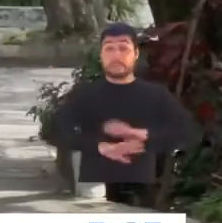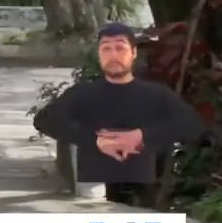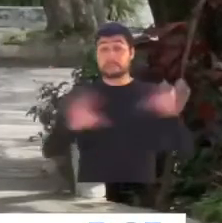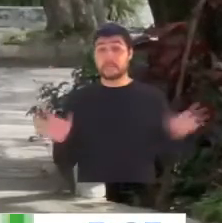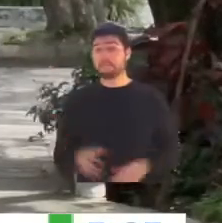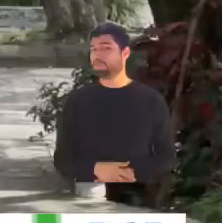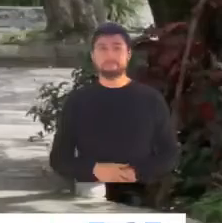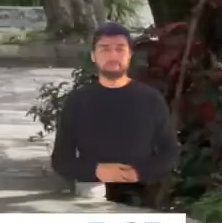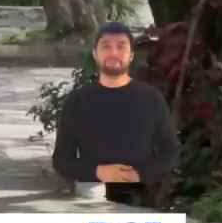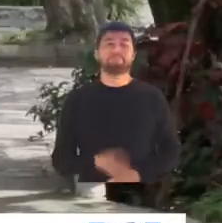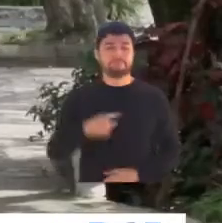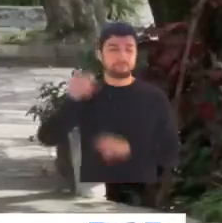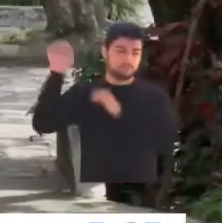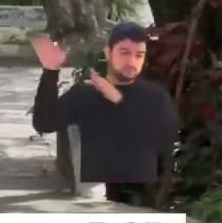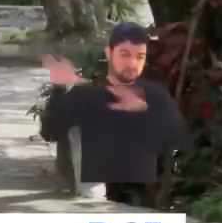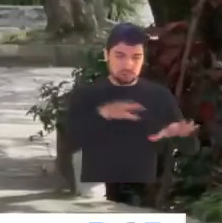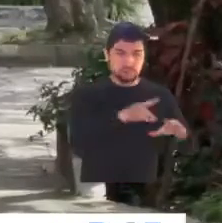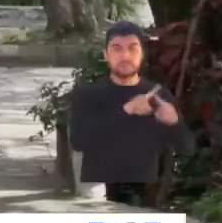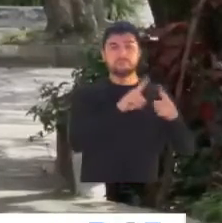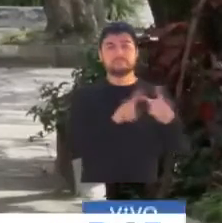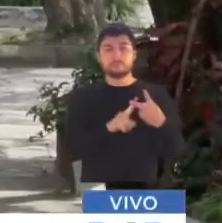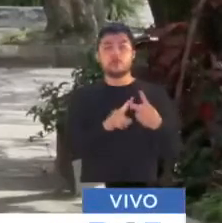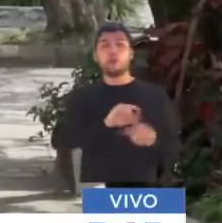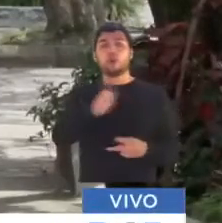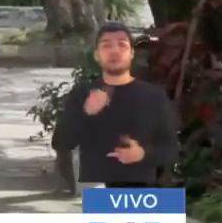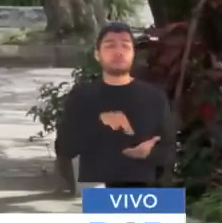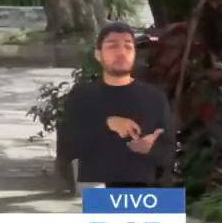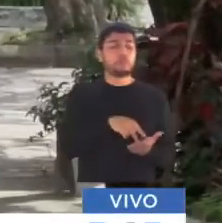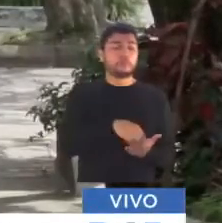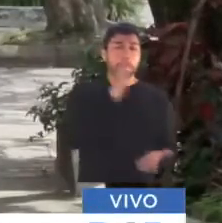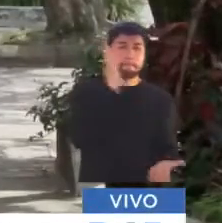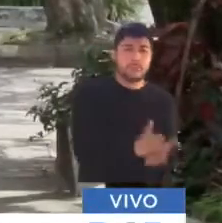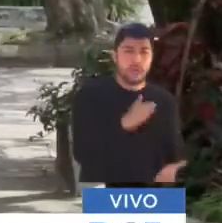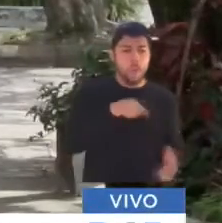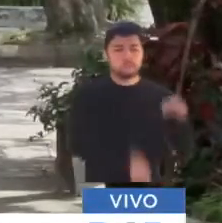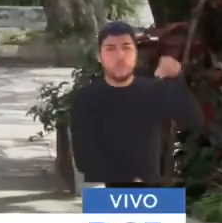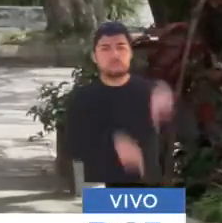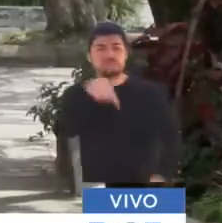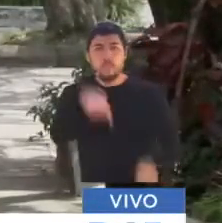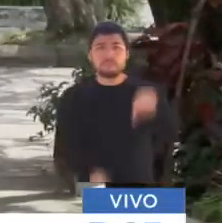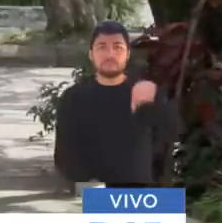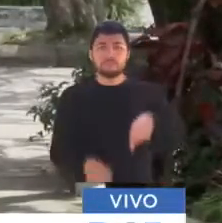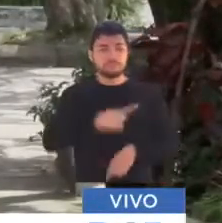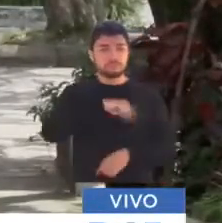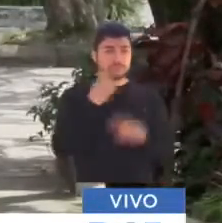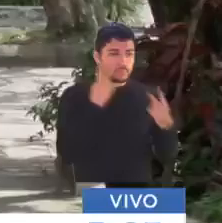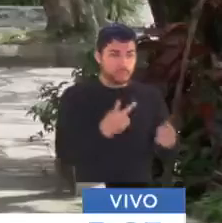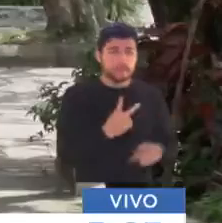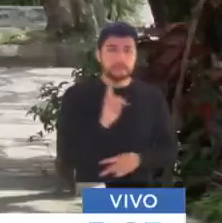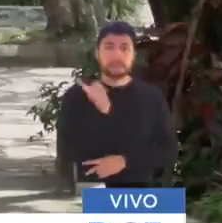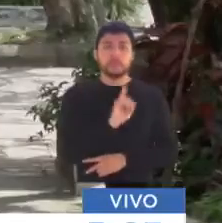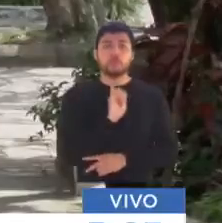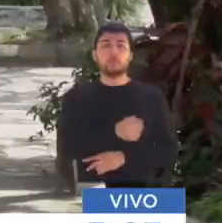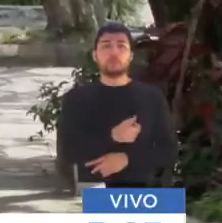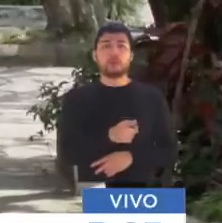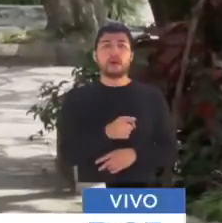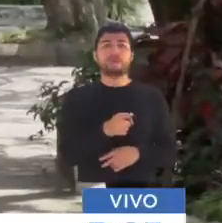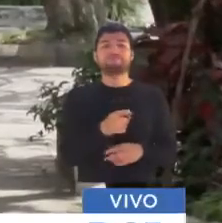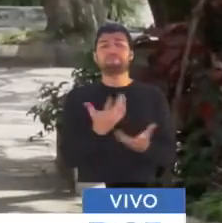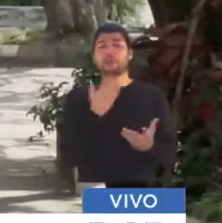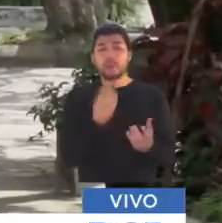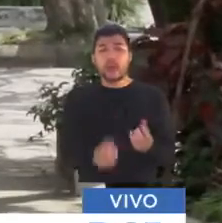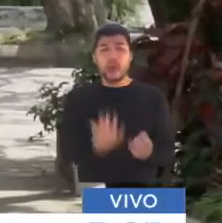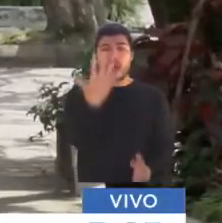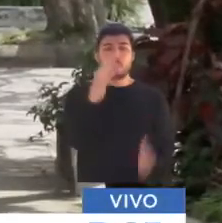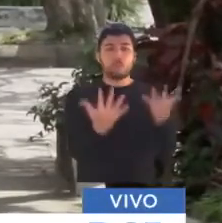baches en la vía, sino que hay pasos en falso. ¿Eso qué significa? Huecos que están llenos de maleza y que no se